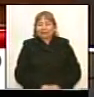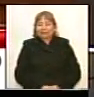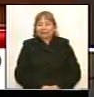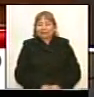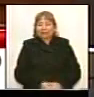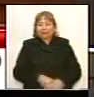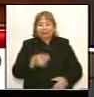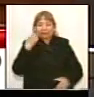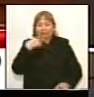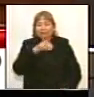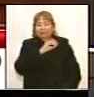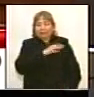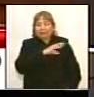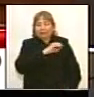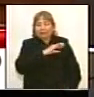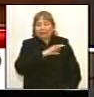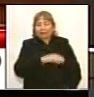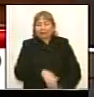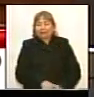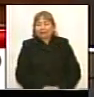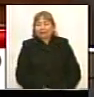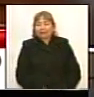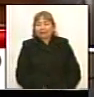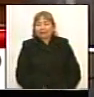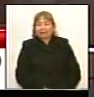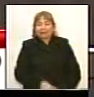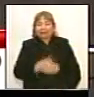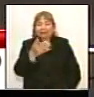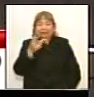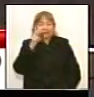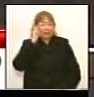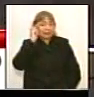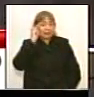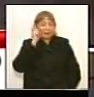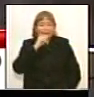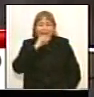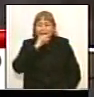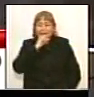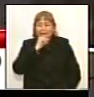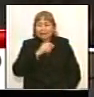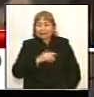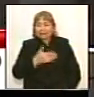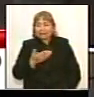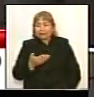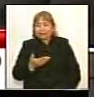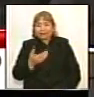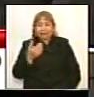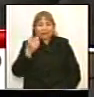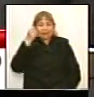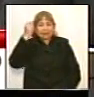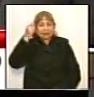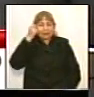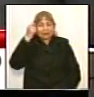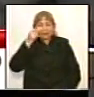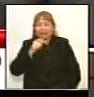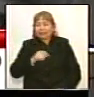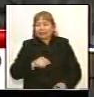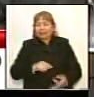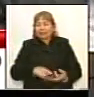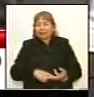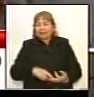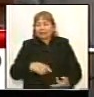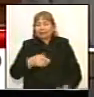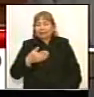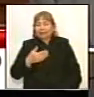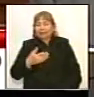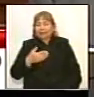para beneficiar a la señora Keiko Fujimori, a la señora Alan García, a la